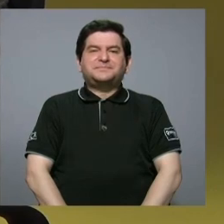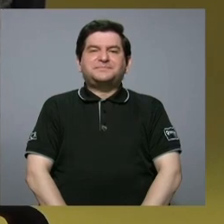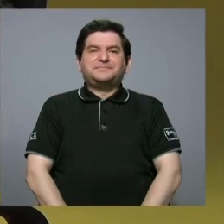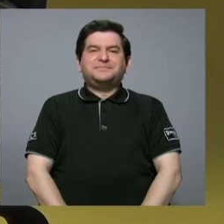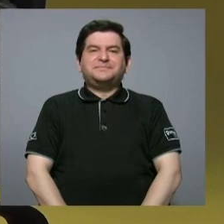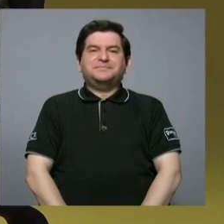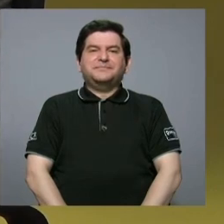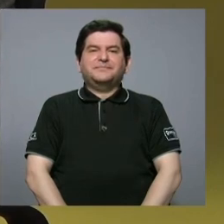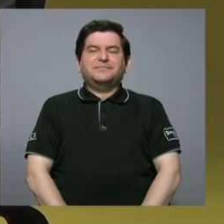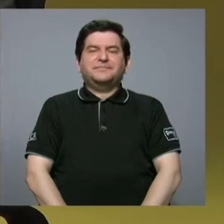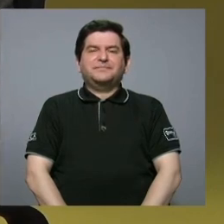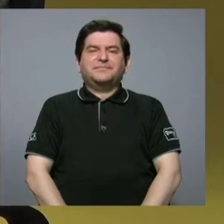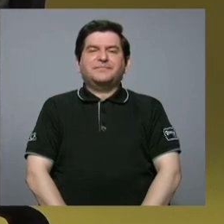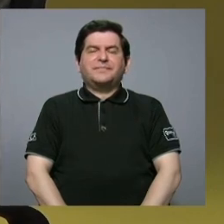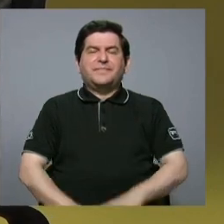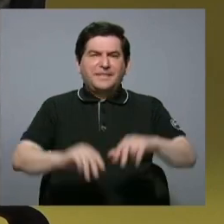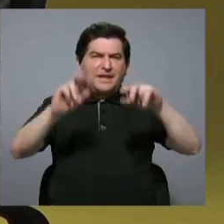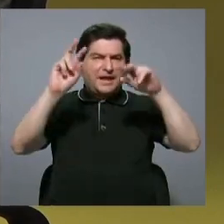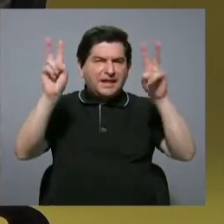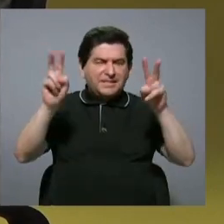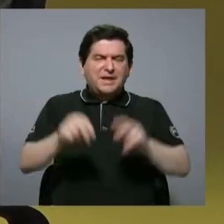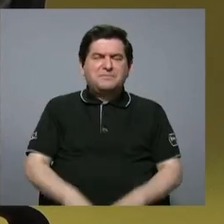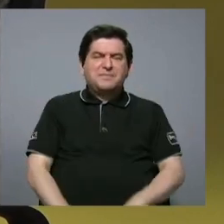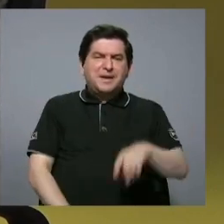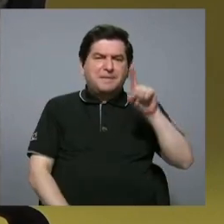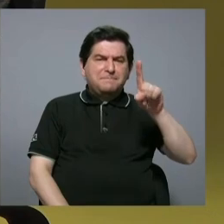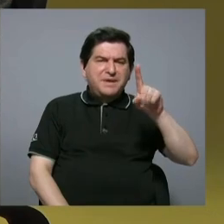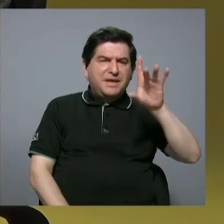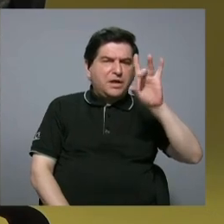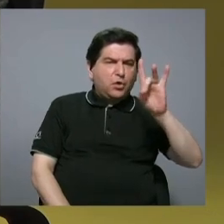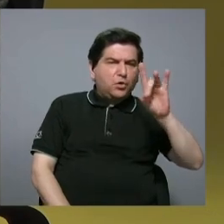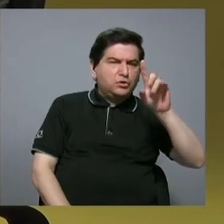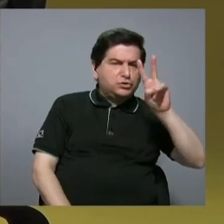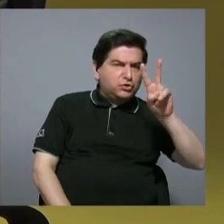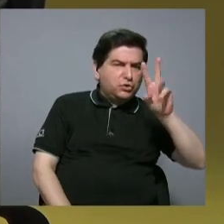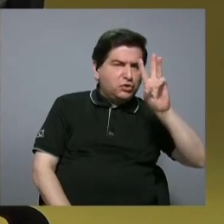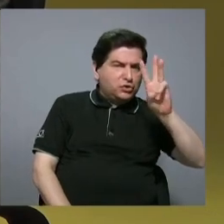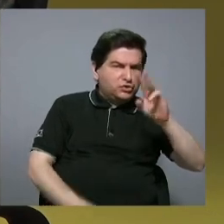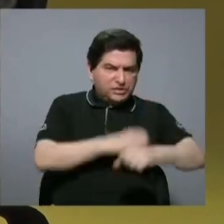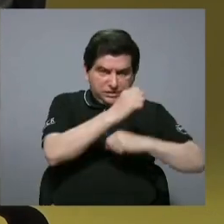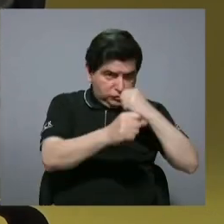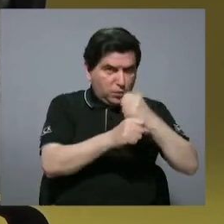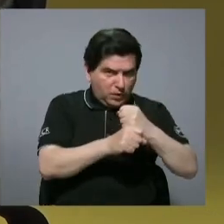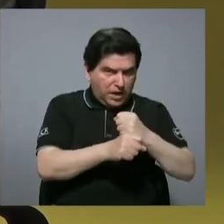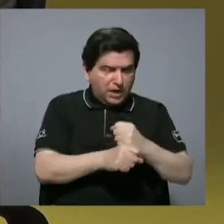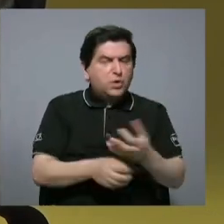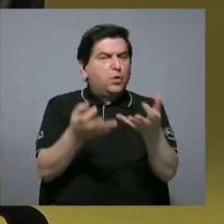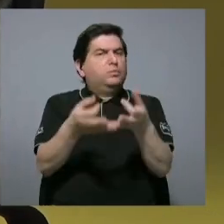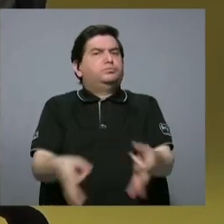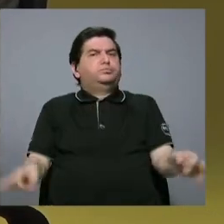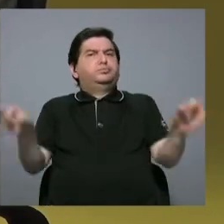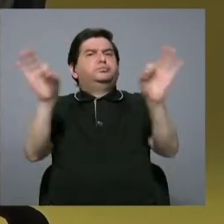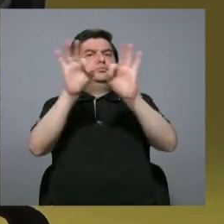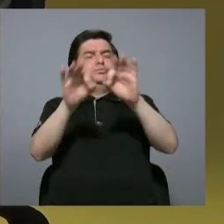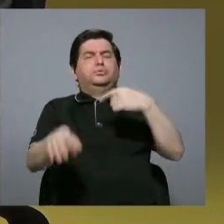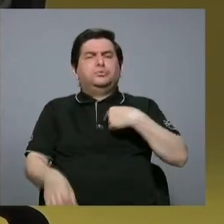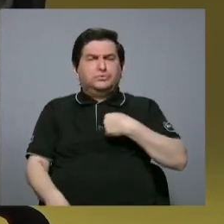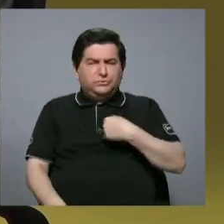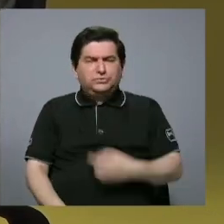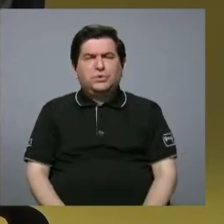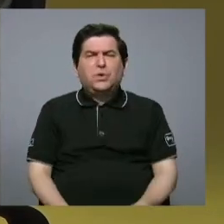Este tema del año de 1826 es fundamental porque ayuda a explicar muchas de